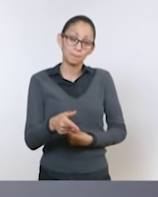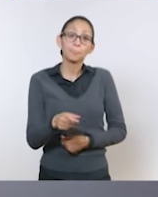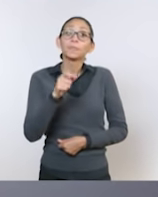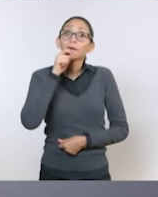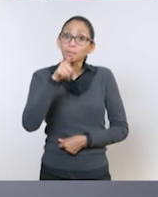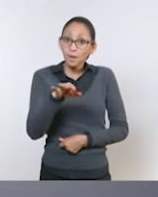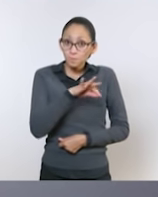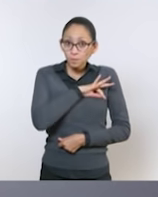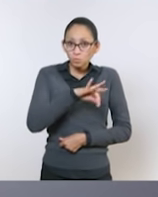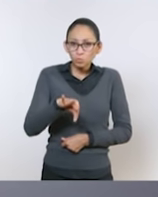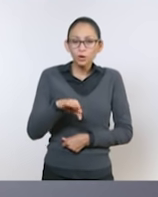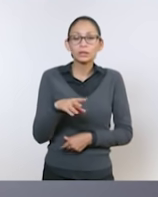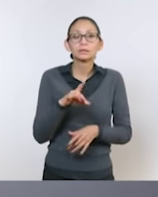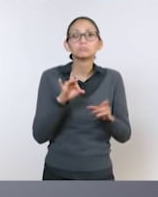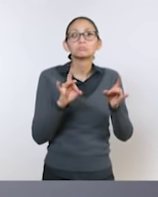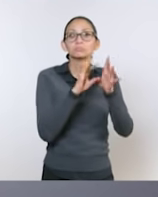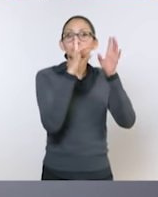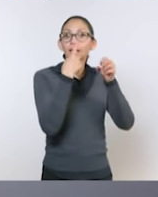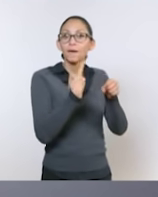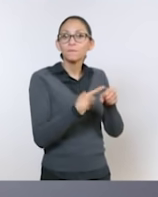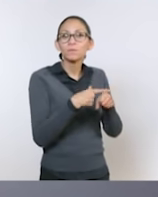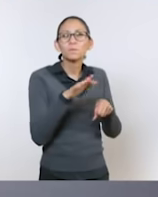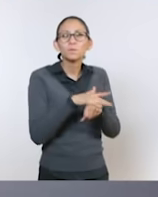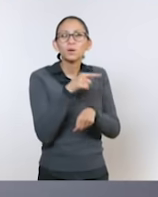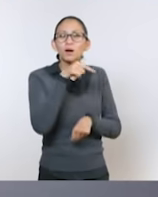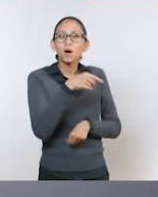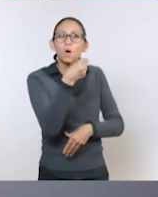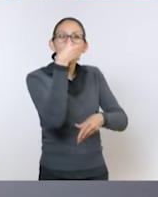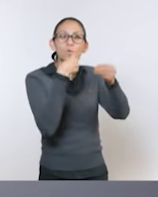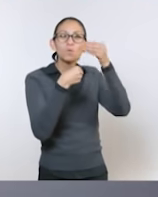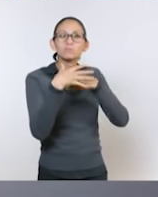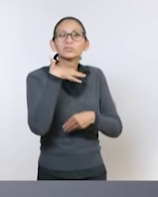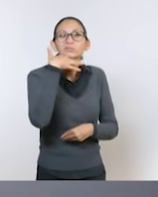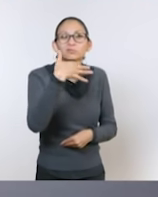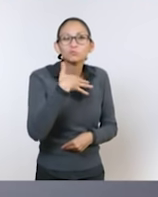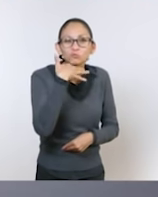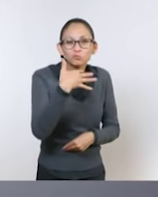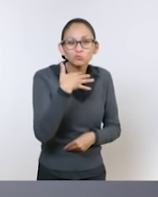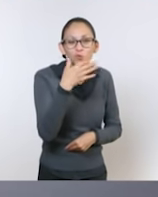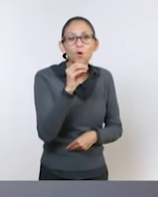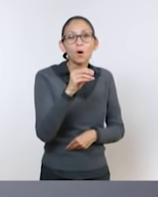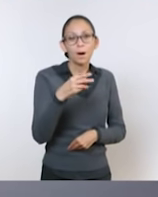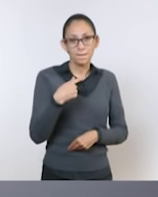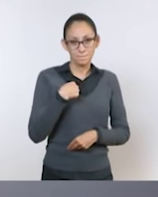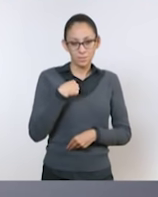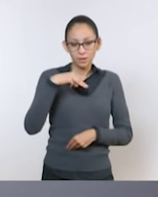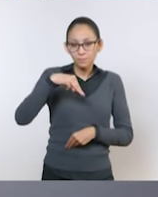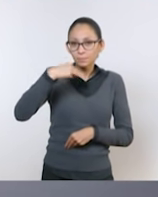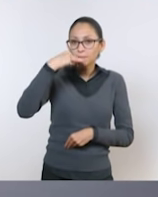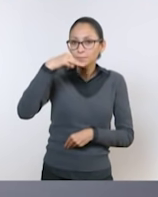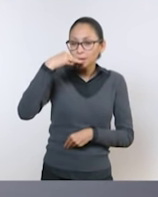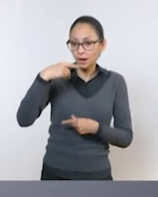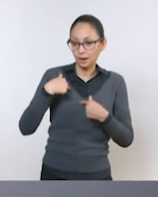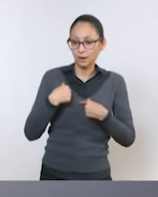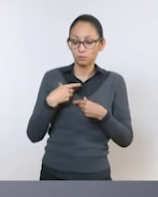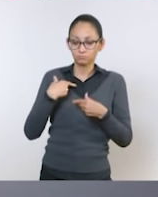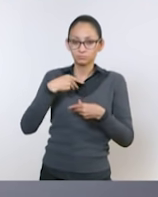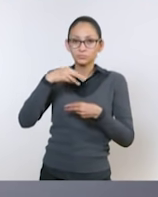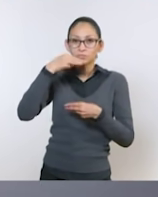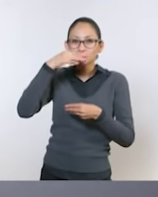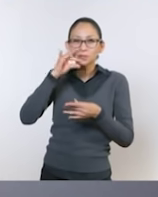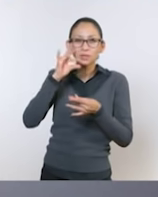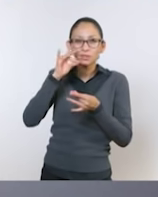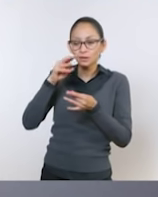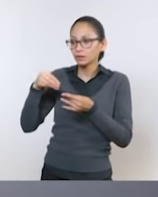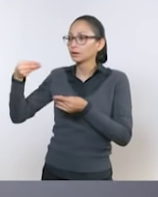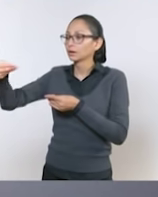es. También se puede adquirir por comer o beber alimentos contaminados o compartir utensilios con